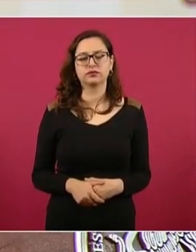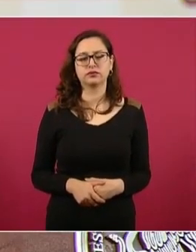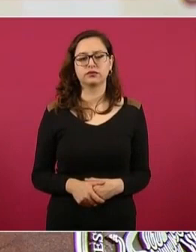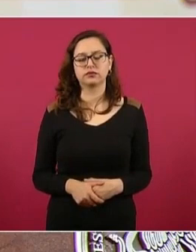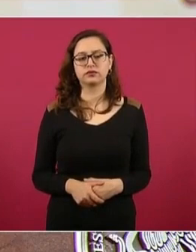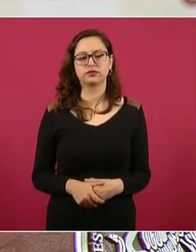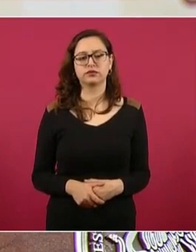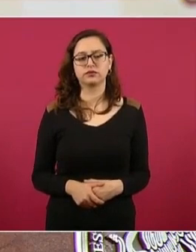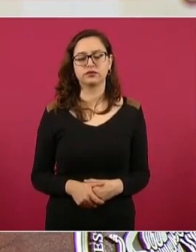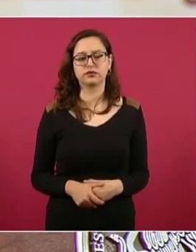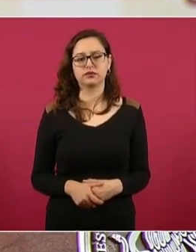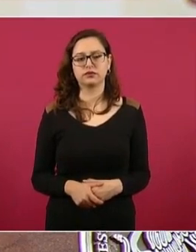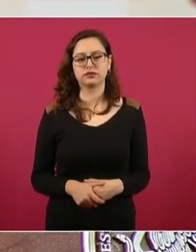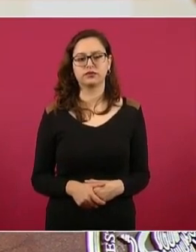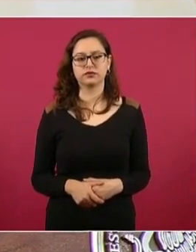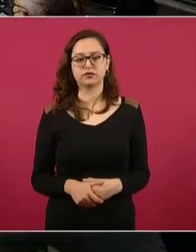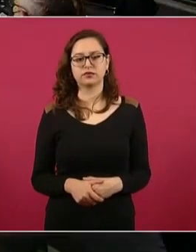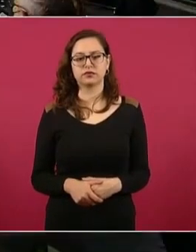ofrecer